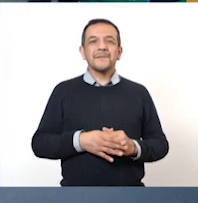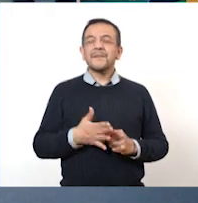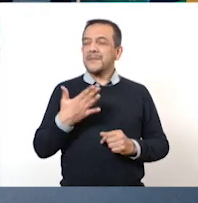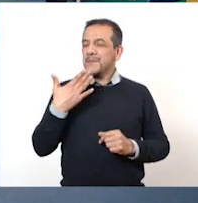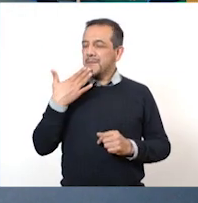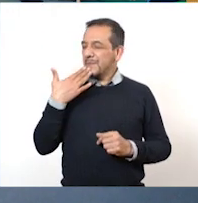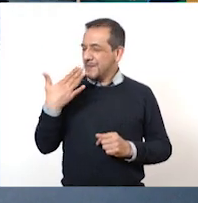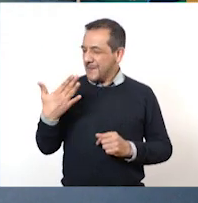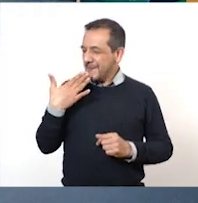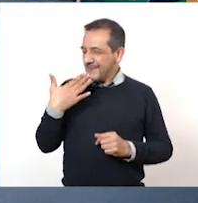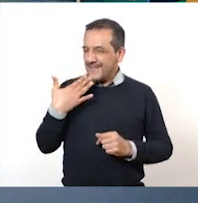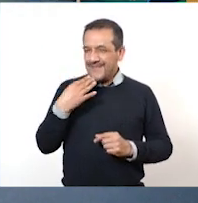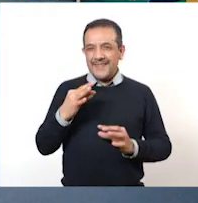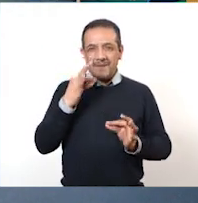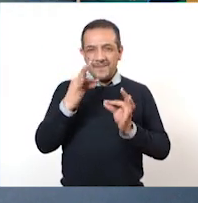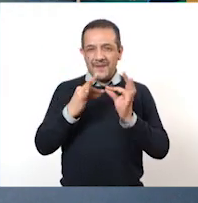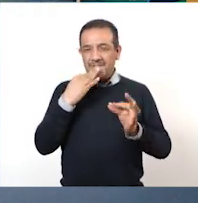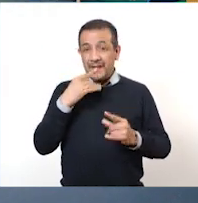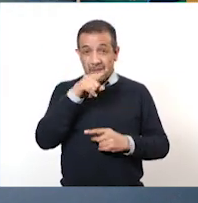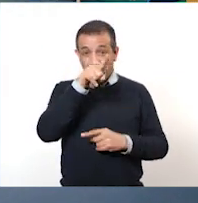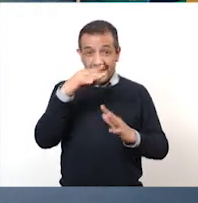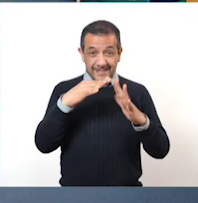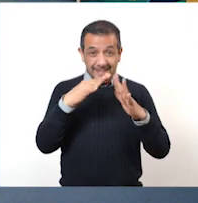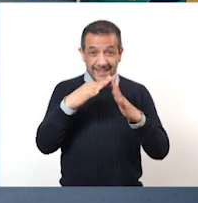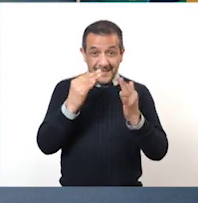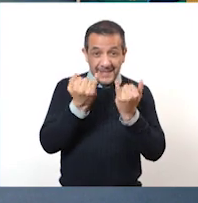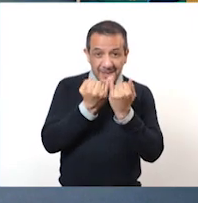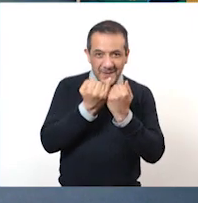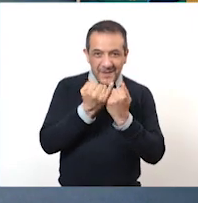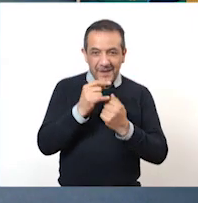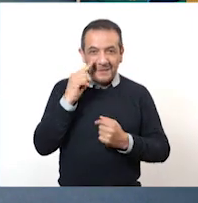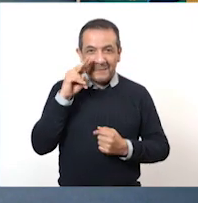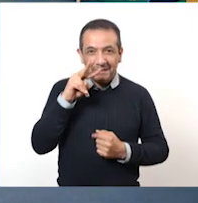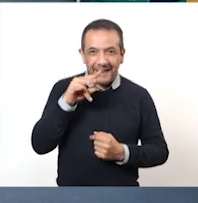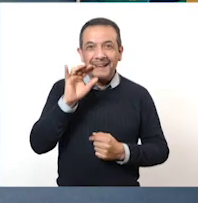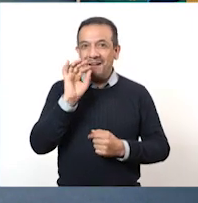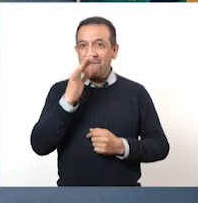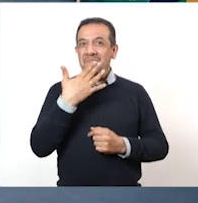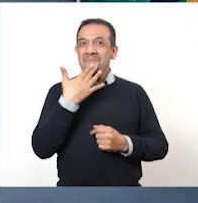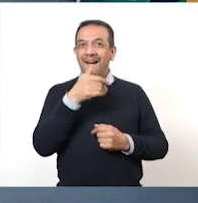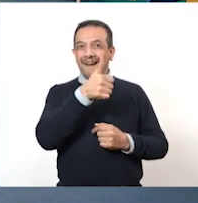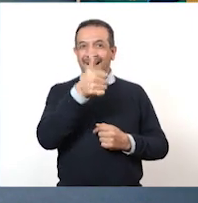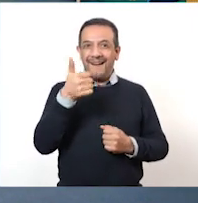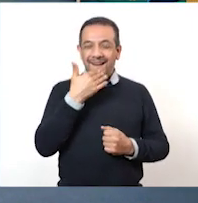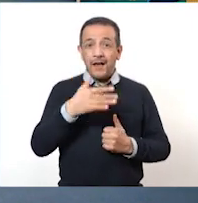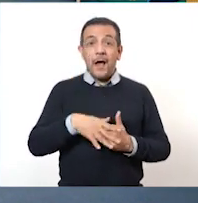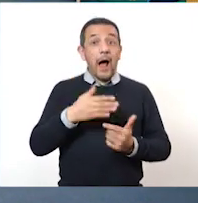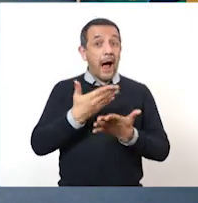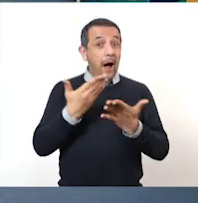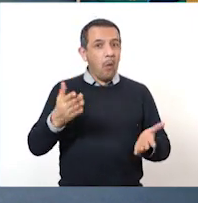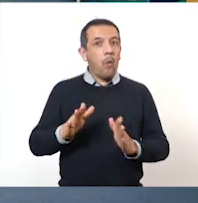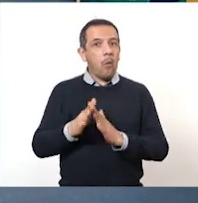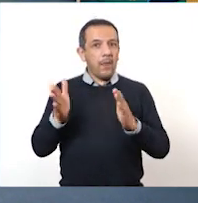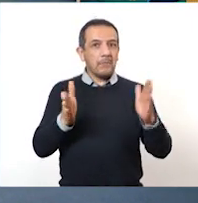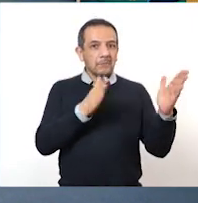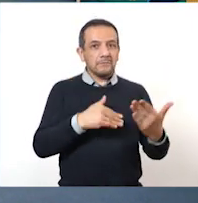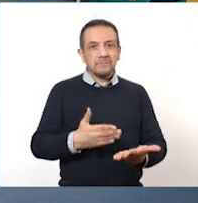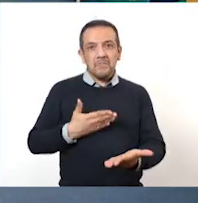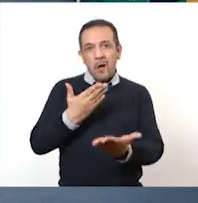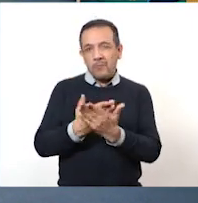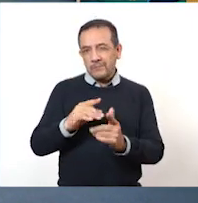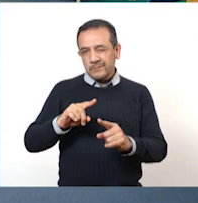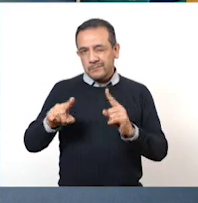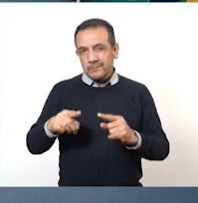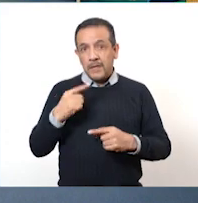Ahí perfecto. Está. Muy bien. Todos en casa creo que lo hicieron súper bien. Pues bien, vamos a tener otra propuesta, ¿te